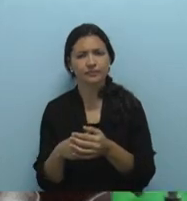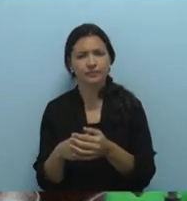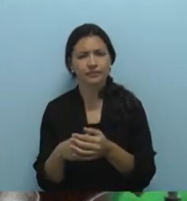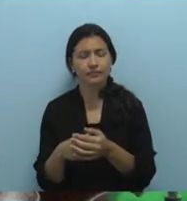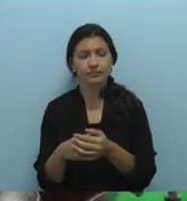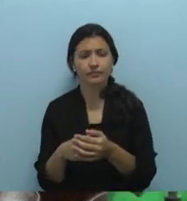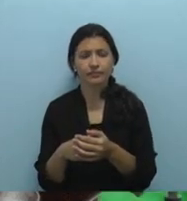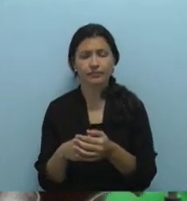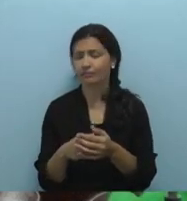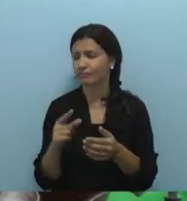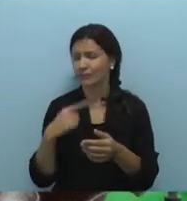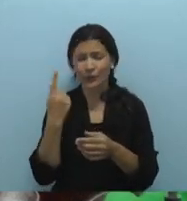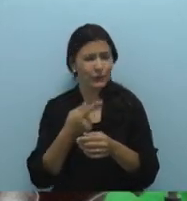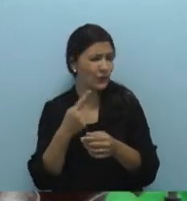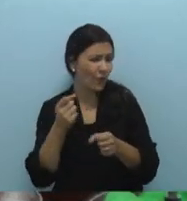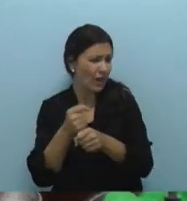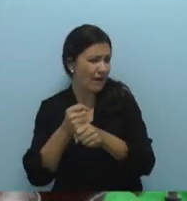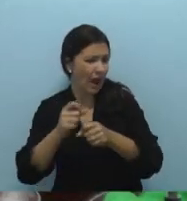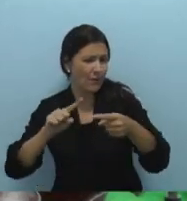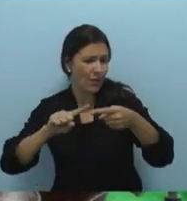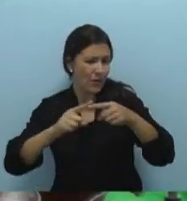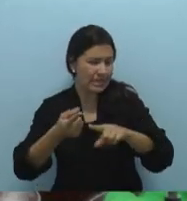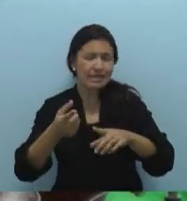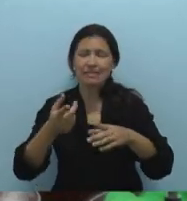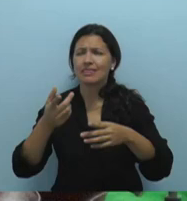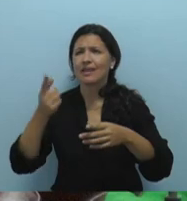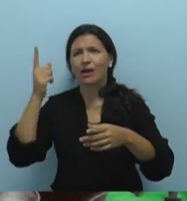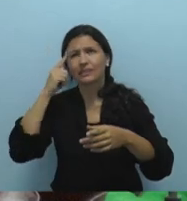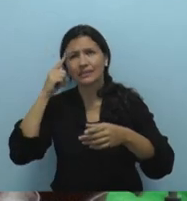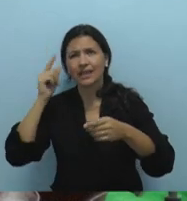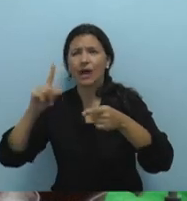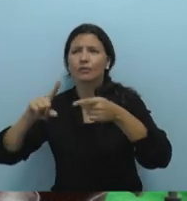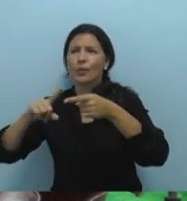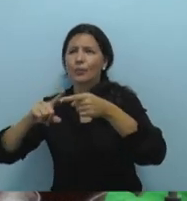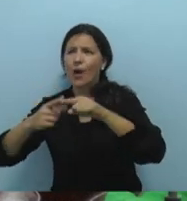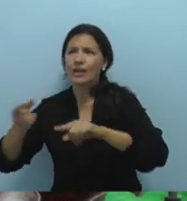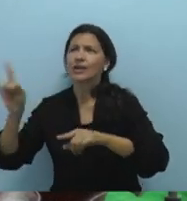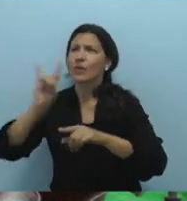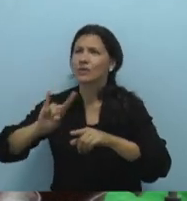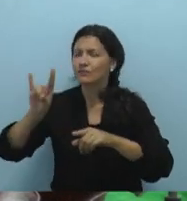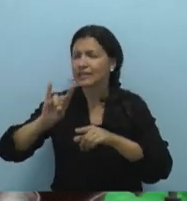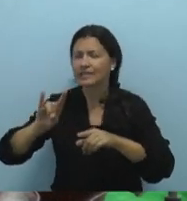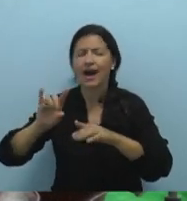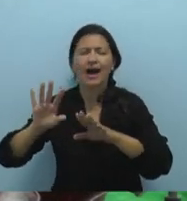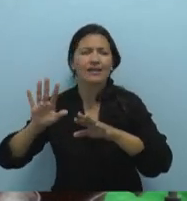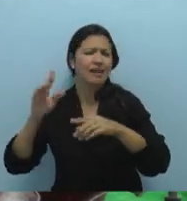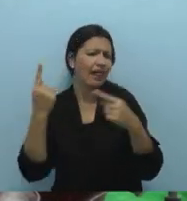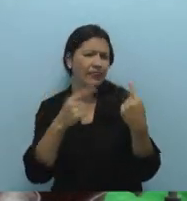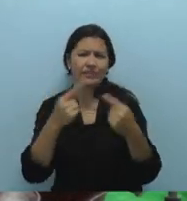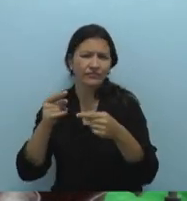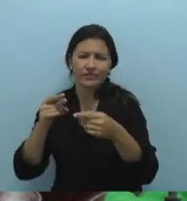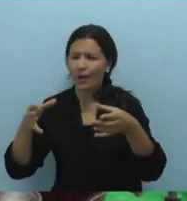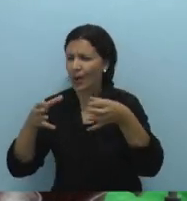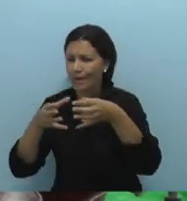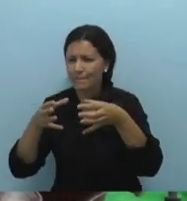todos hacemos política y discutimos la política universitaria. Más allá del producto bruto y lo que implica en